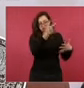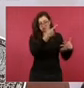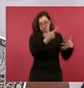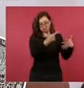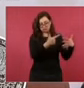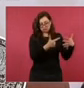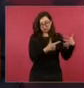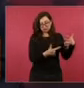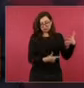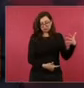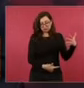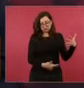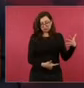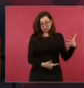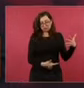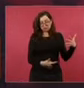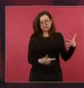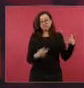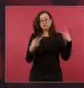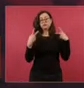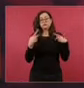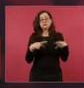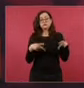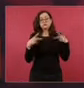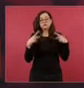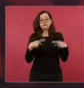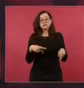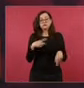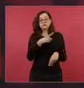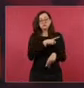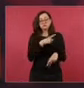Y el ciudadano